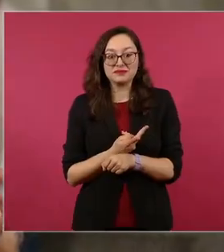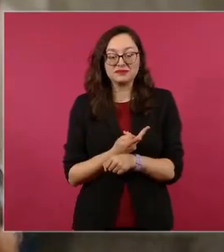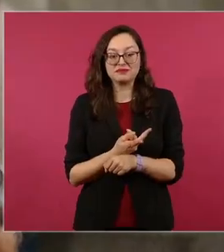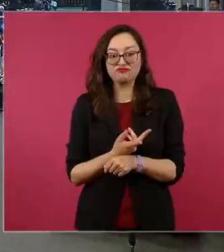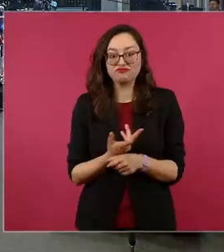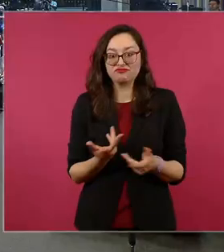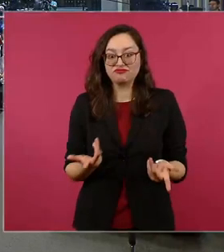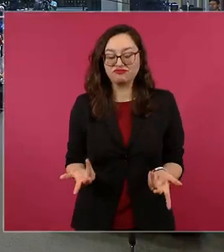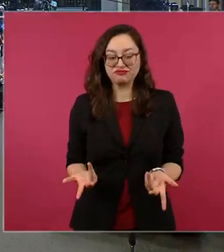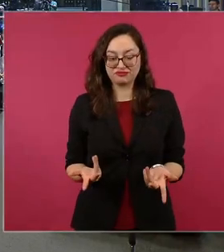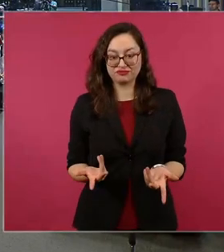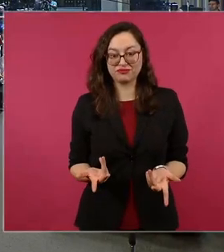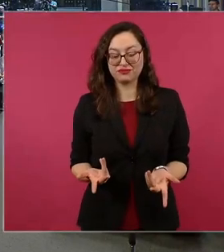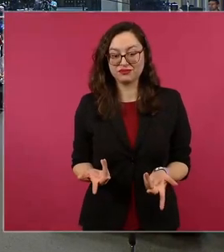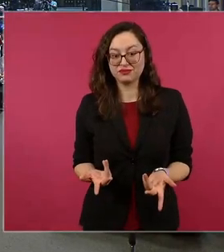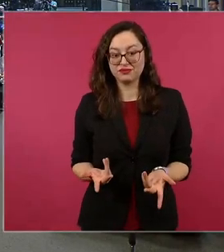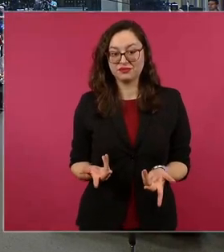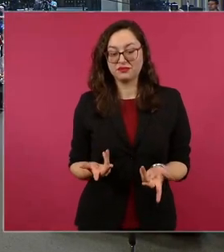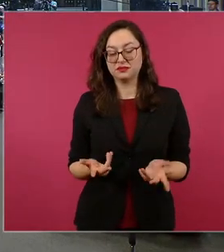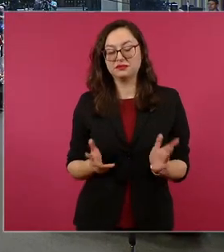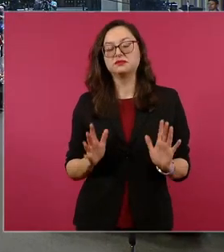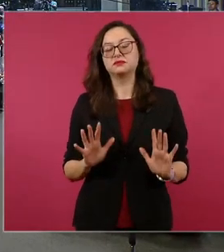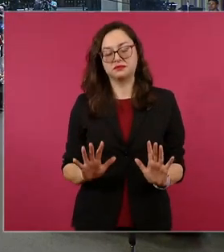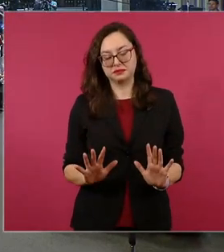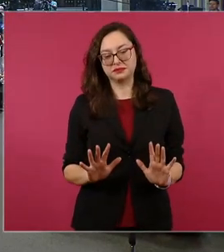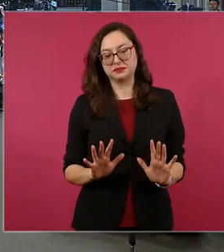Unidos, con los debidos